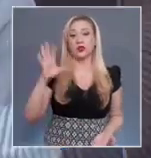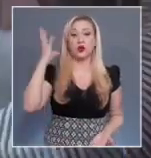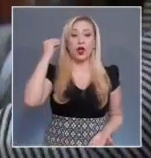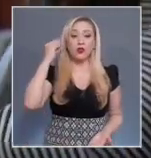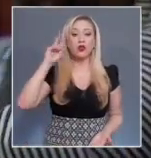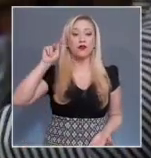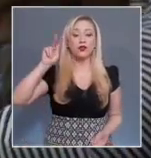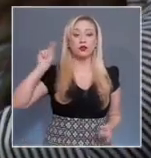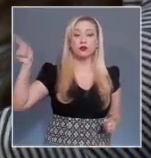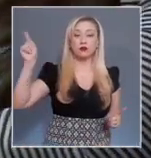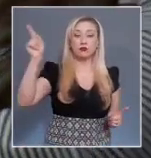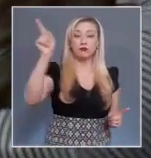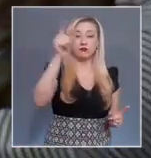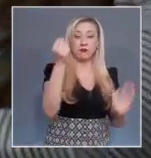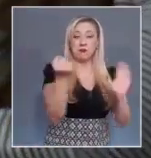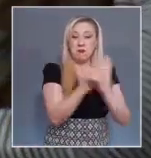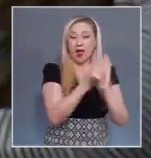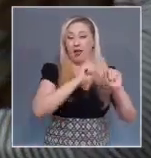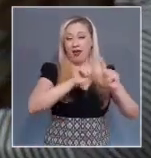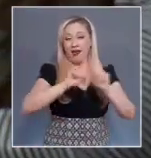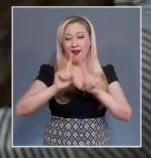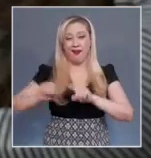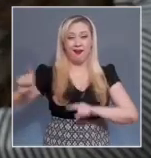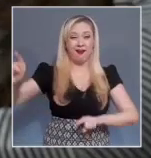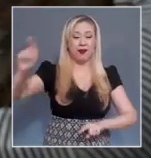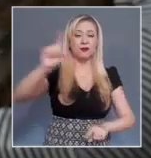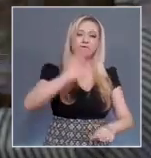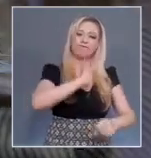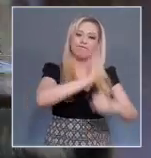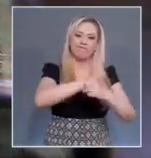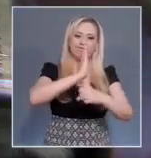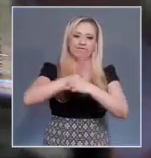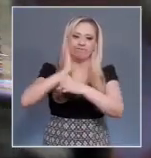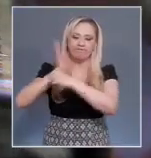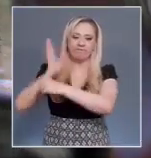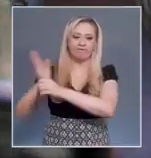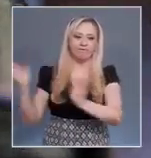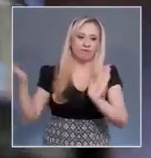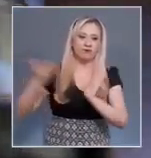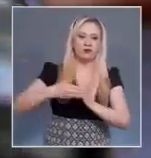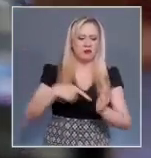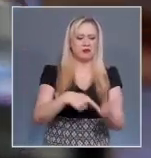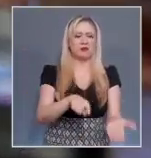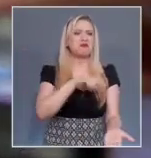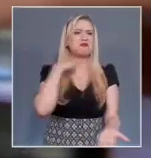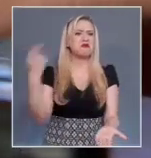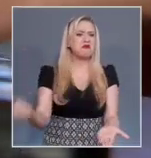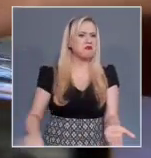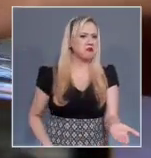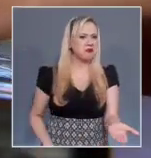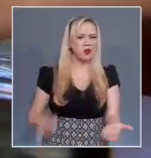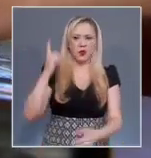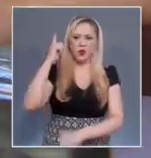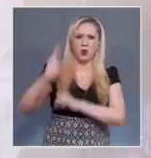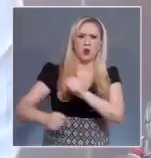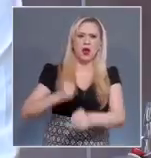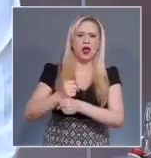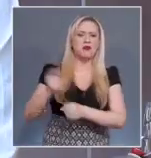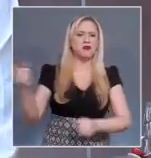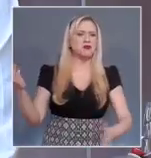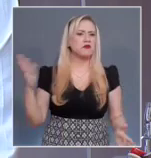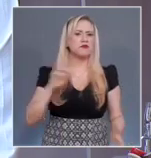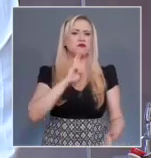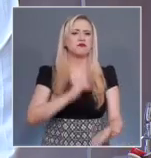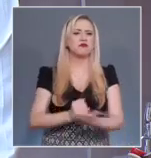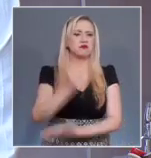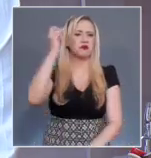denunciantes en el sentido de que había caducado la facultad sancionadora, ya que transcurrió más de un año para emitir la sentencia.